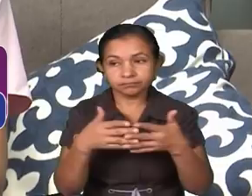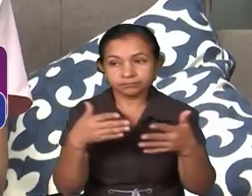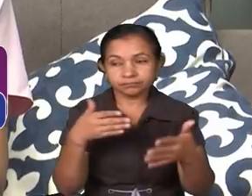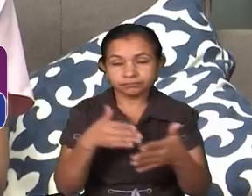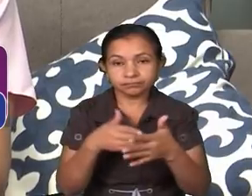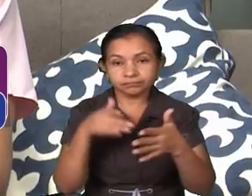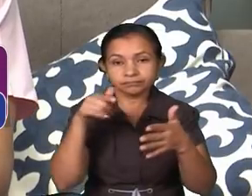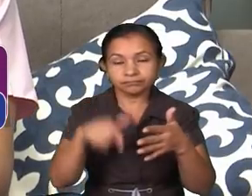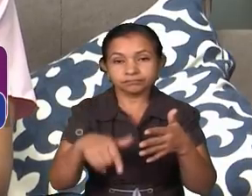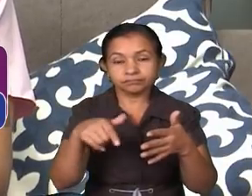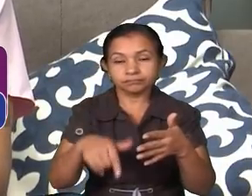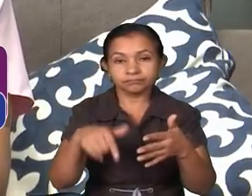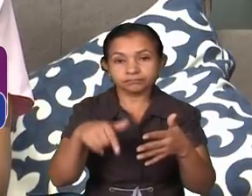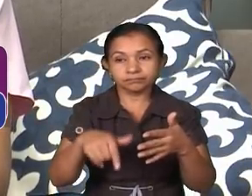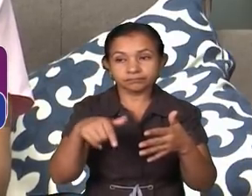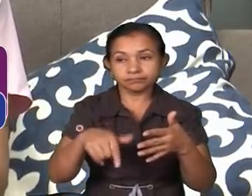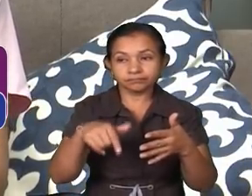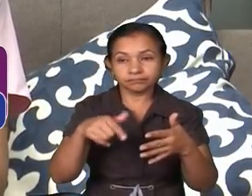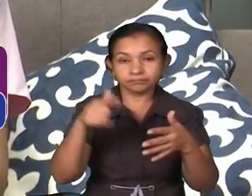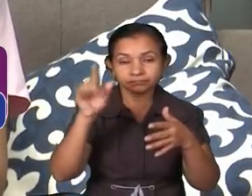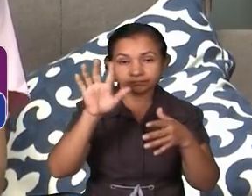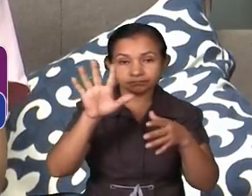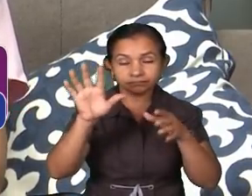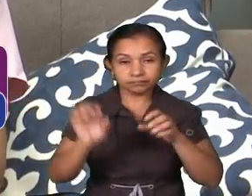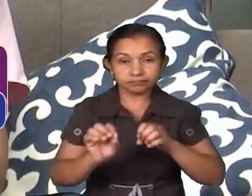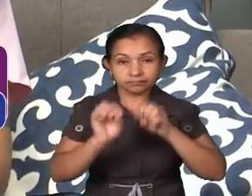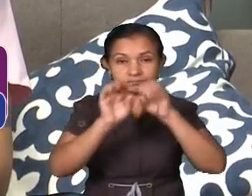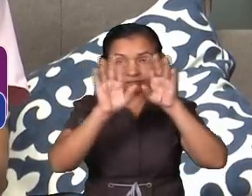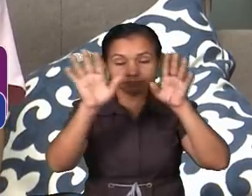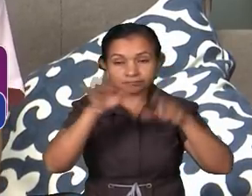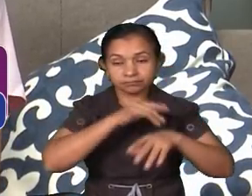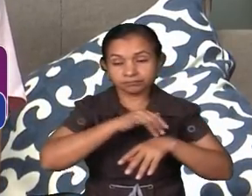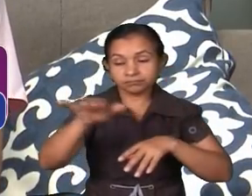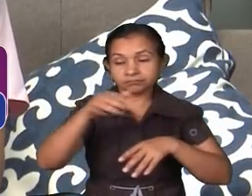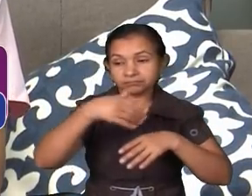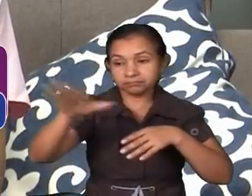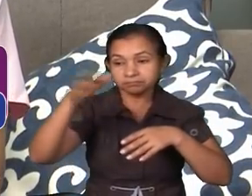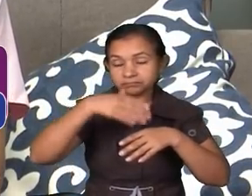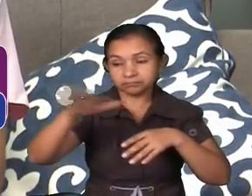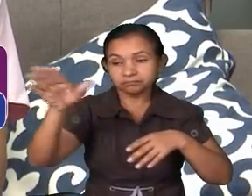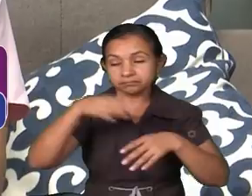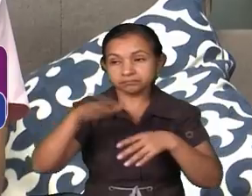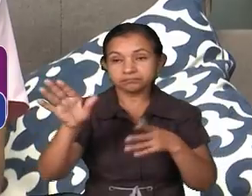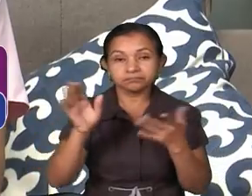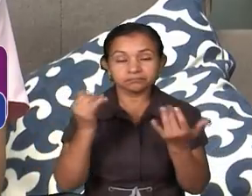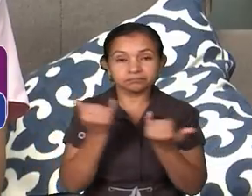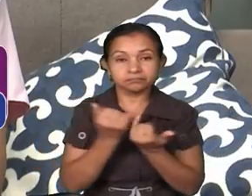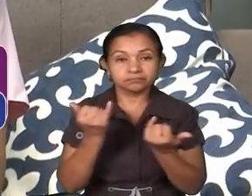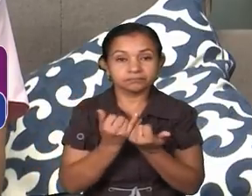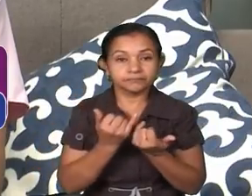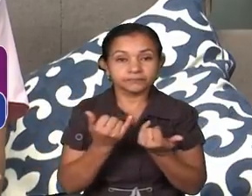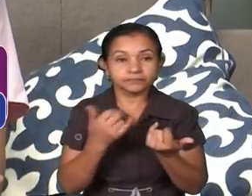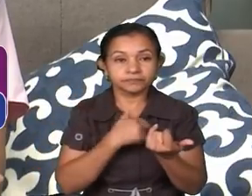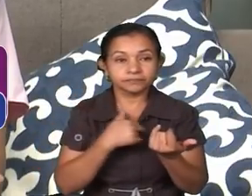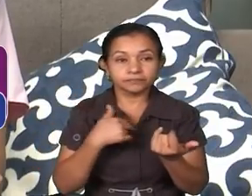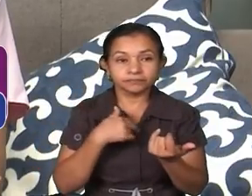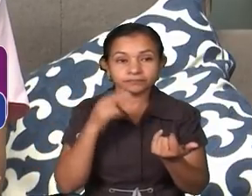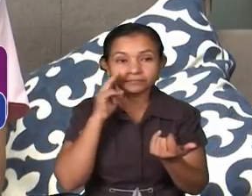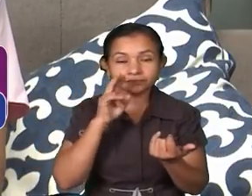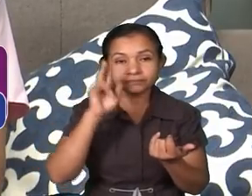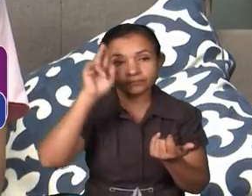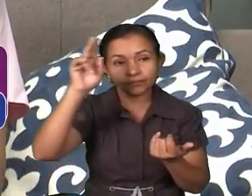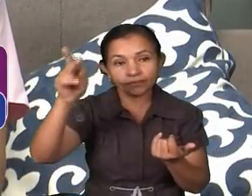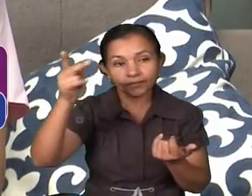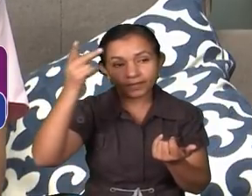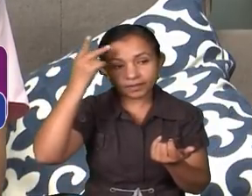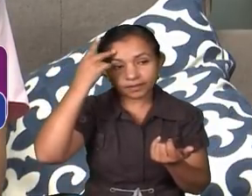y hoy, a partir de las 5 de la mañana, fueron deportados a sus países de orígenes. Ahí está precisamente la política